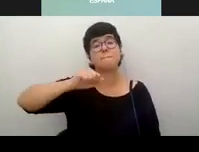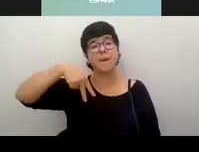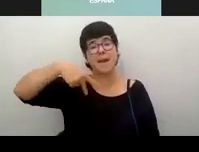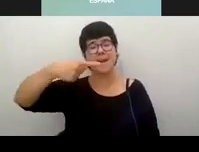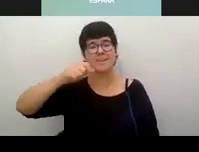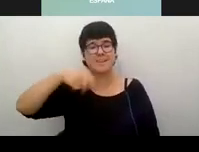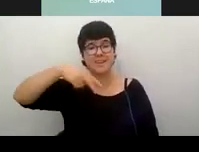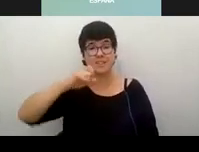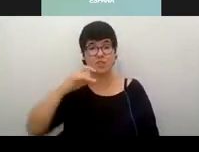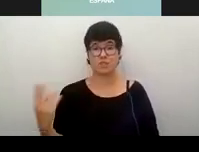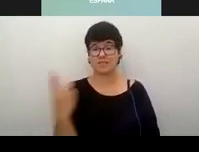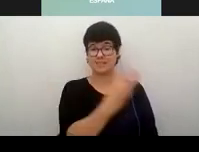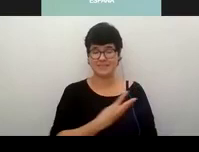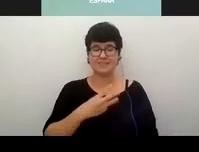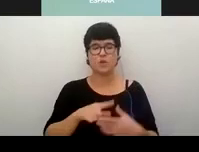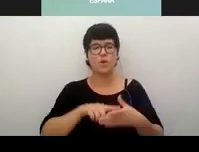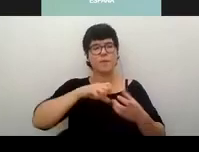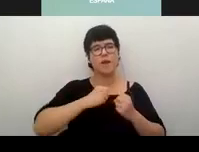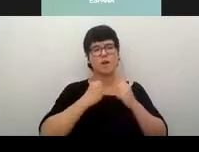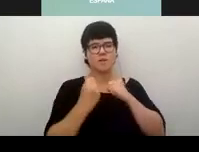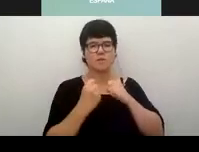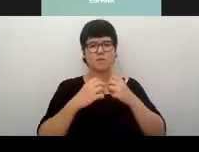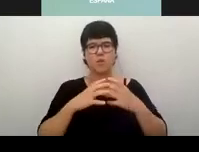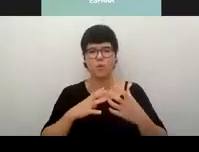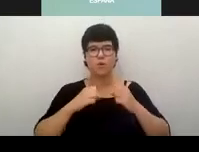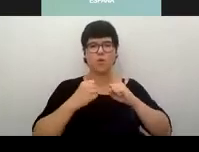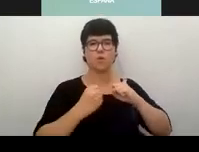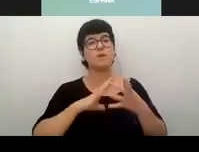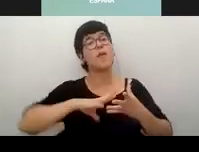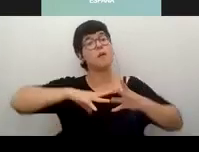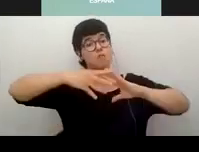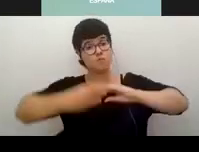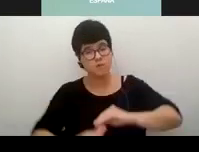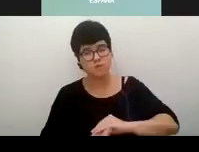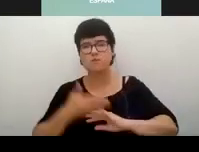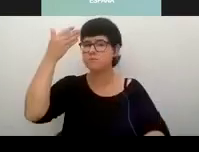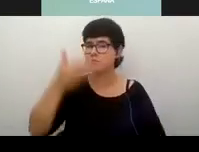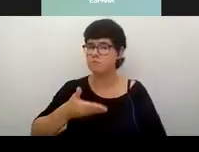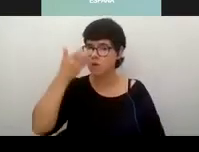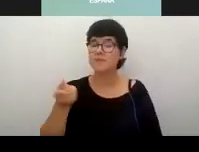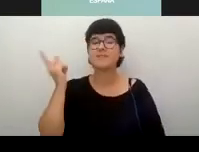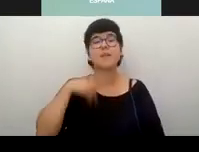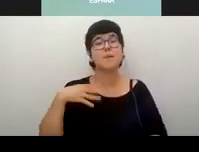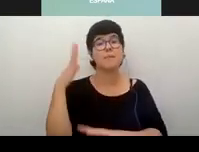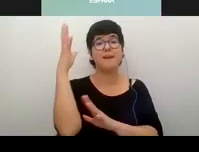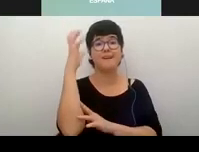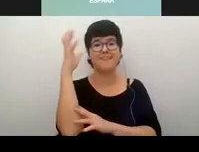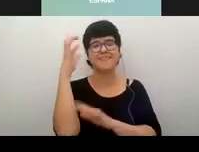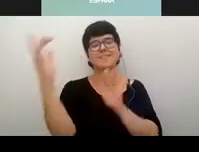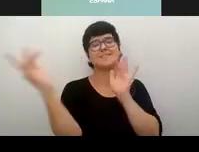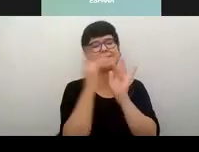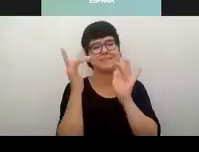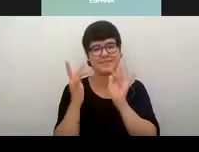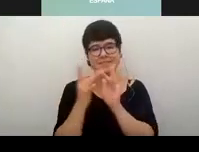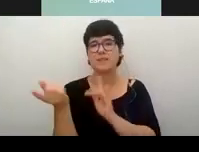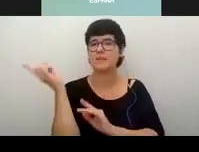musculatura, y en la transmisión nerviosa. Tanto el calcio como el fósforo son esenciales también en la transmisión nerviosa. Por lo tanto, aquí la función de la vitamina